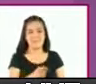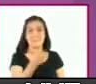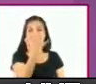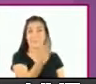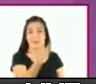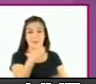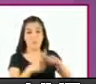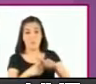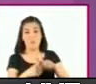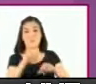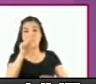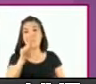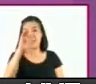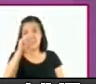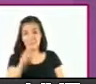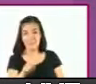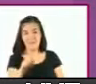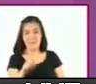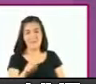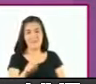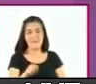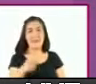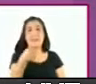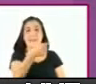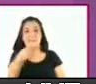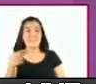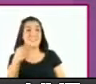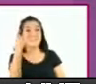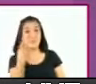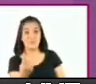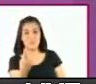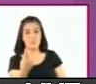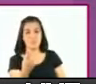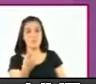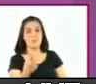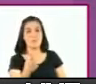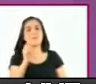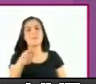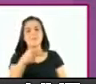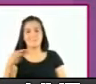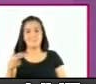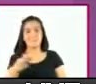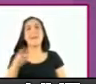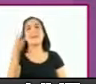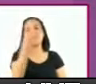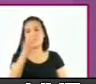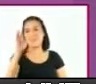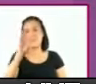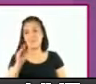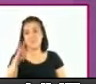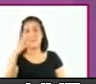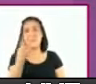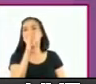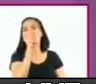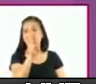multiplicar 5 por 79, restar 1 y obtenemos